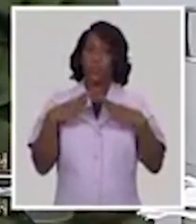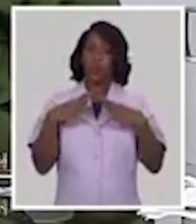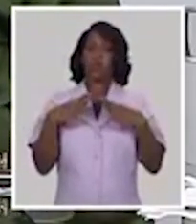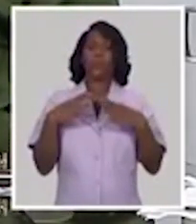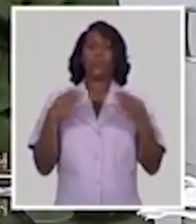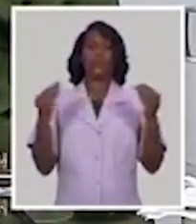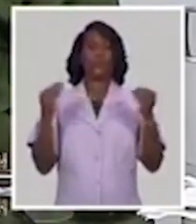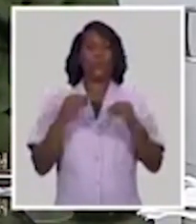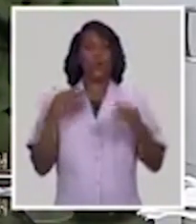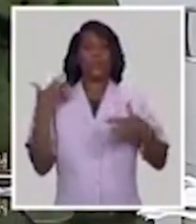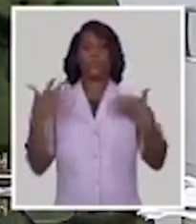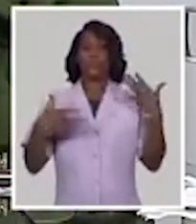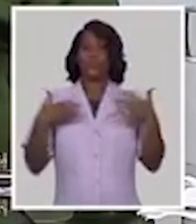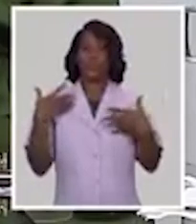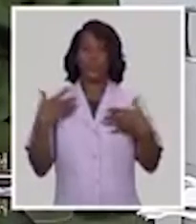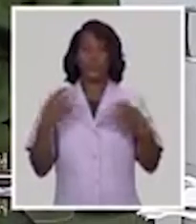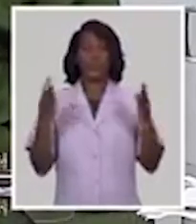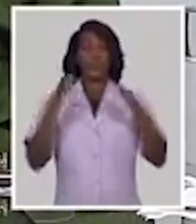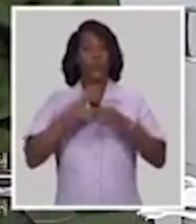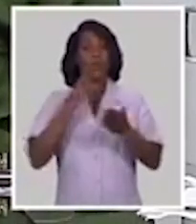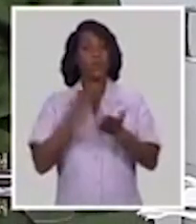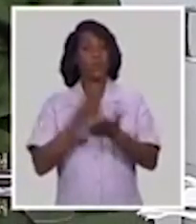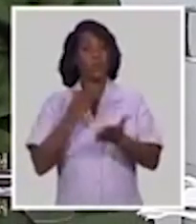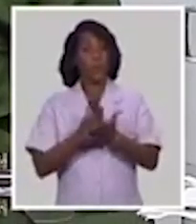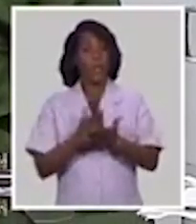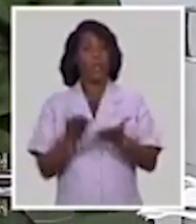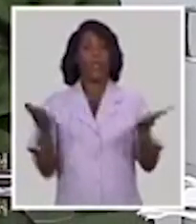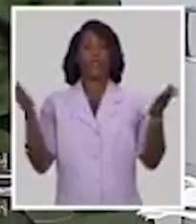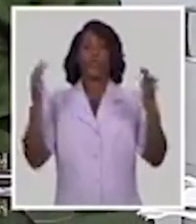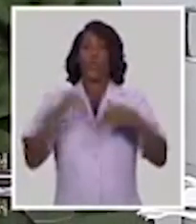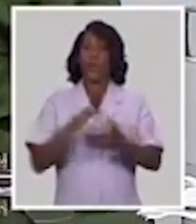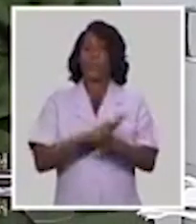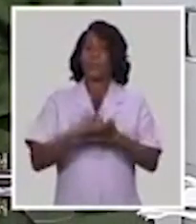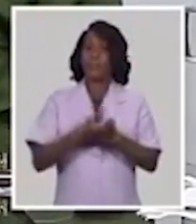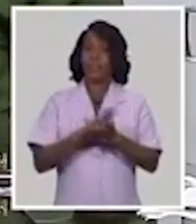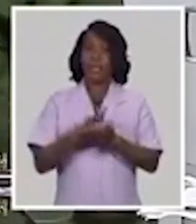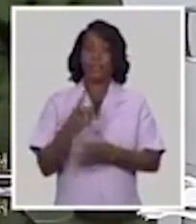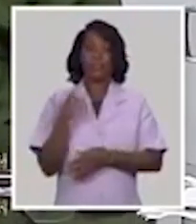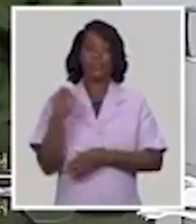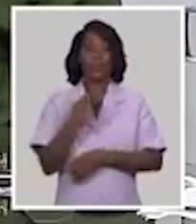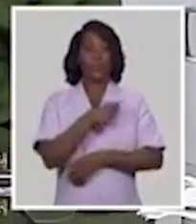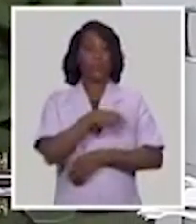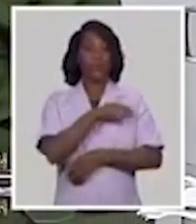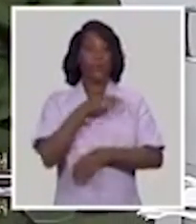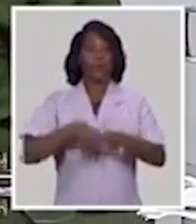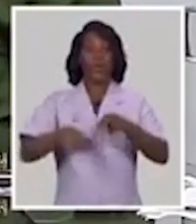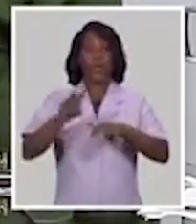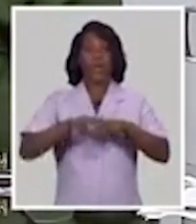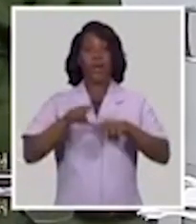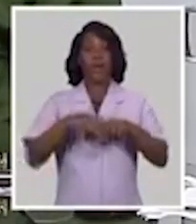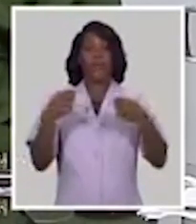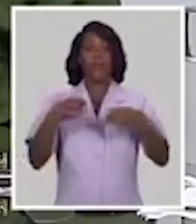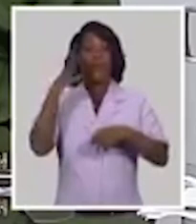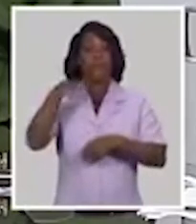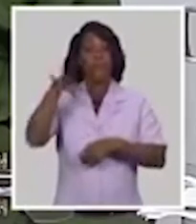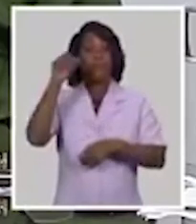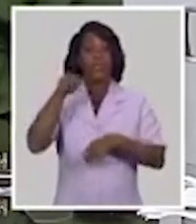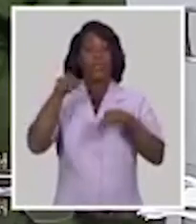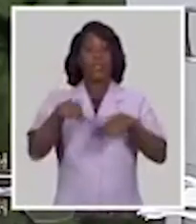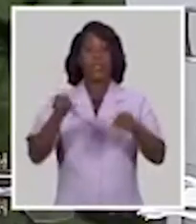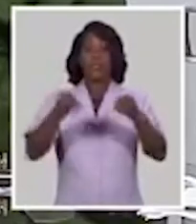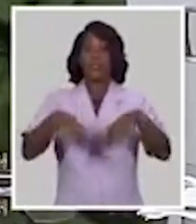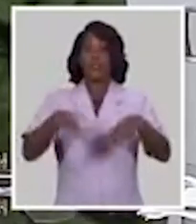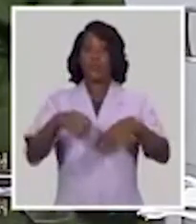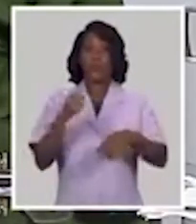posponer, un curso escolar que no iniciará a principios de septiembre, pero tenemos la posibilidad que si